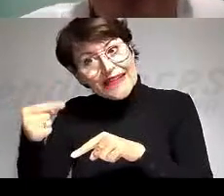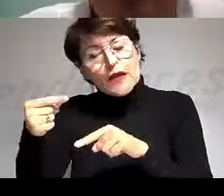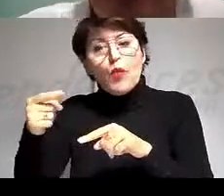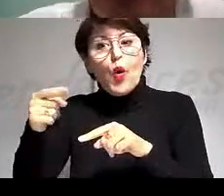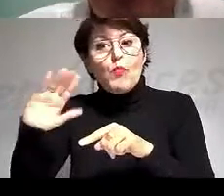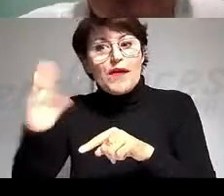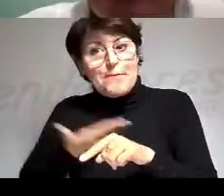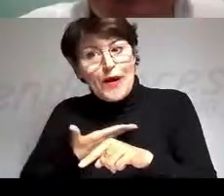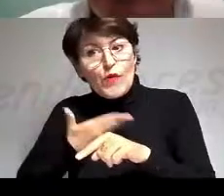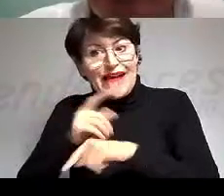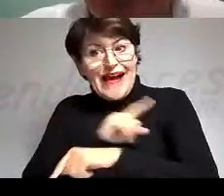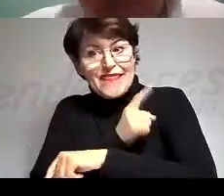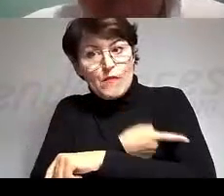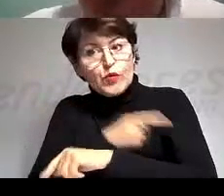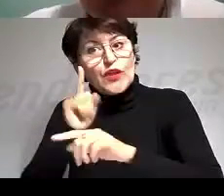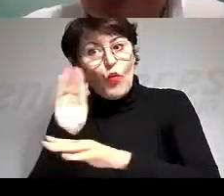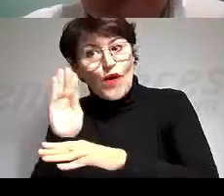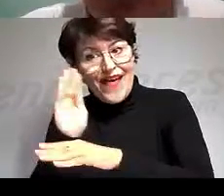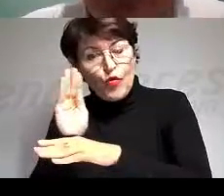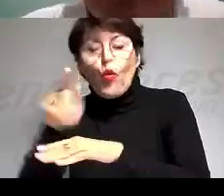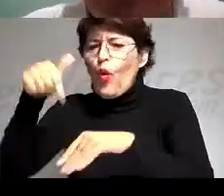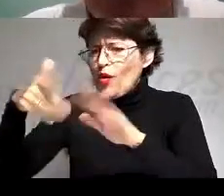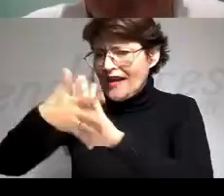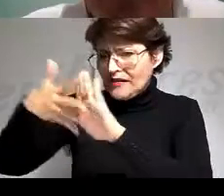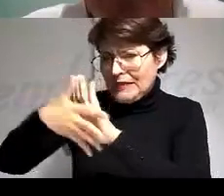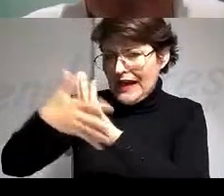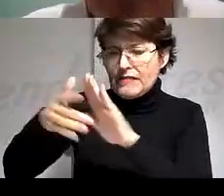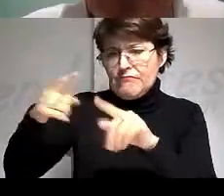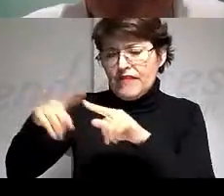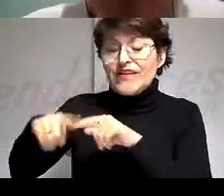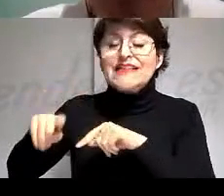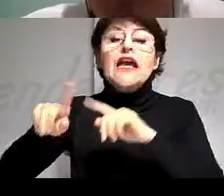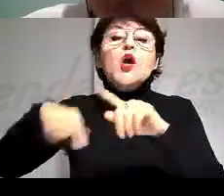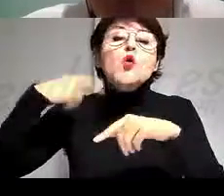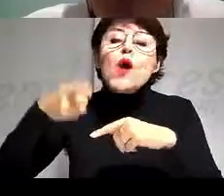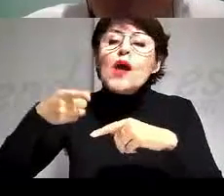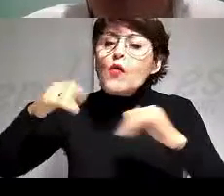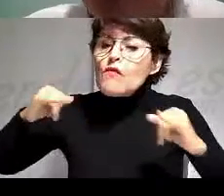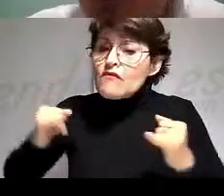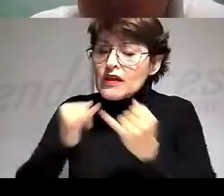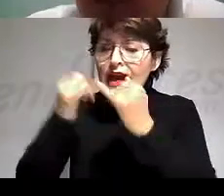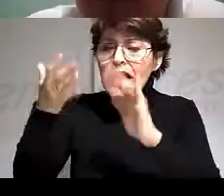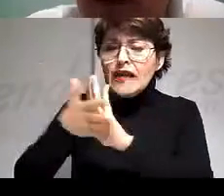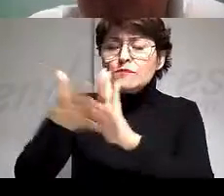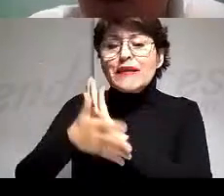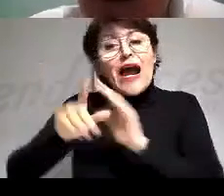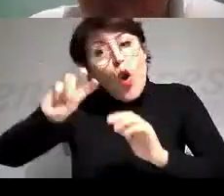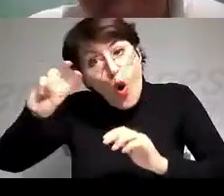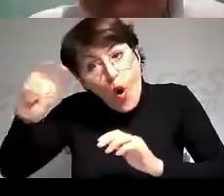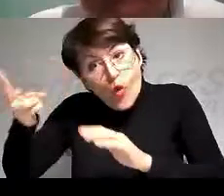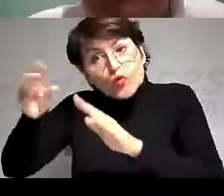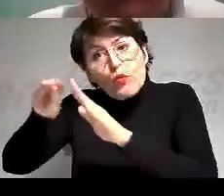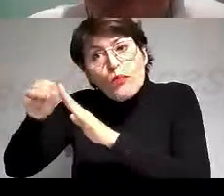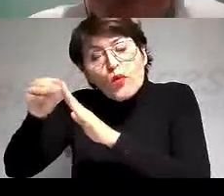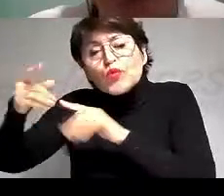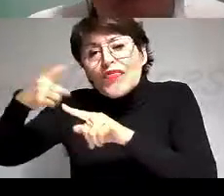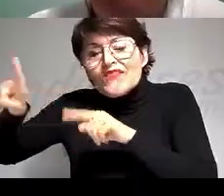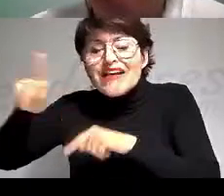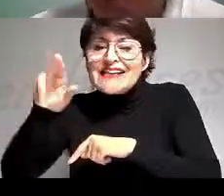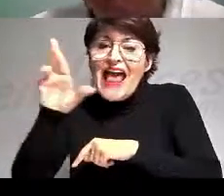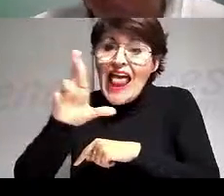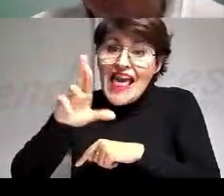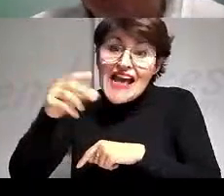preparación. Y en la última parte de la charla hablaremos sobre productos complementarios, tanto a la línea LRGO